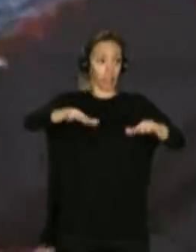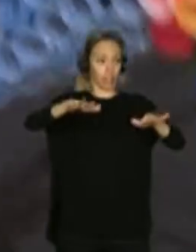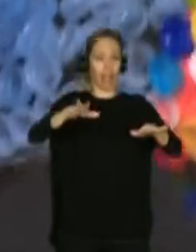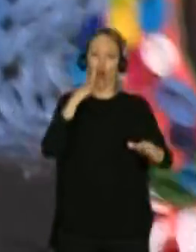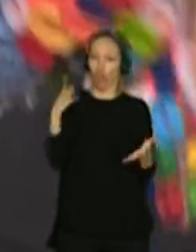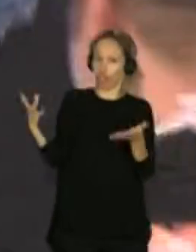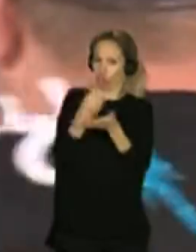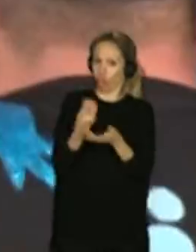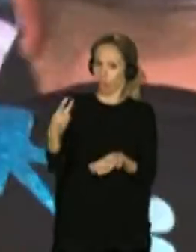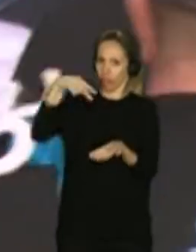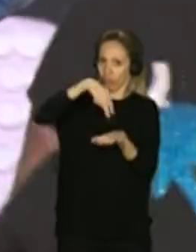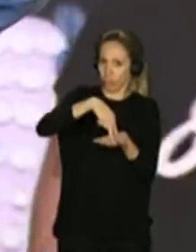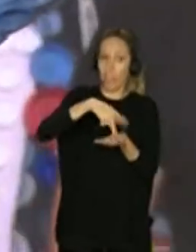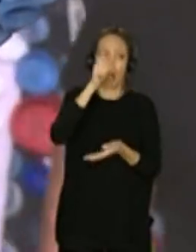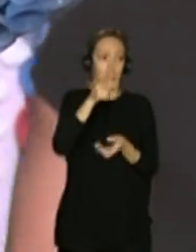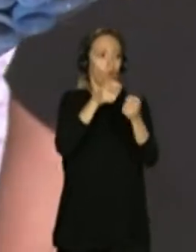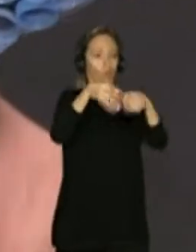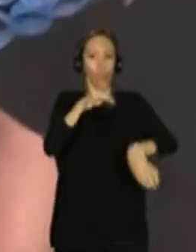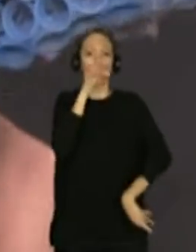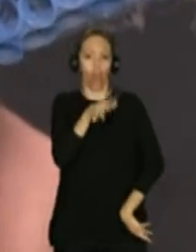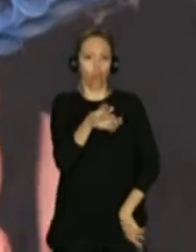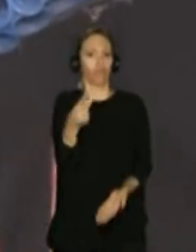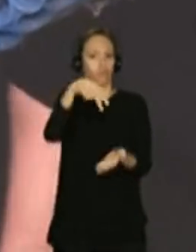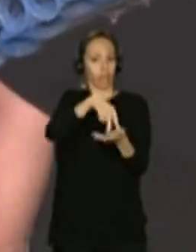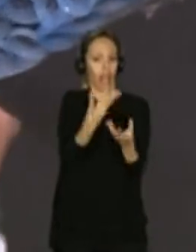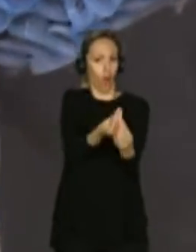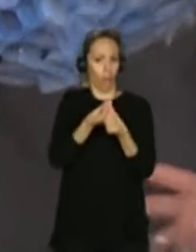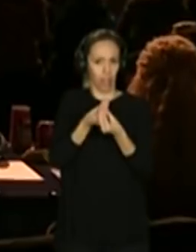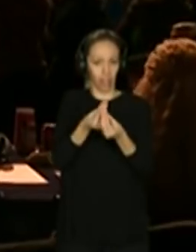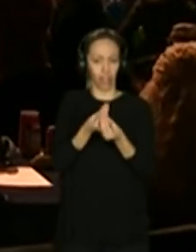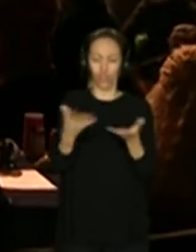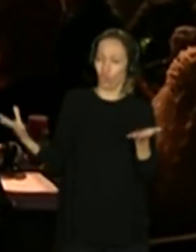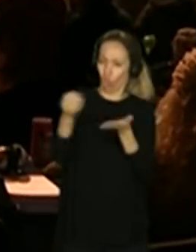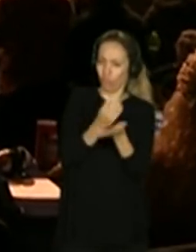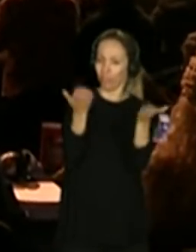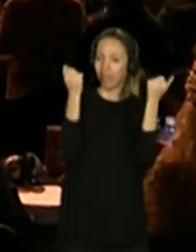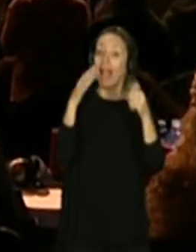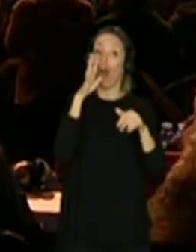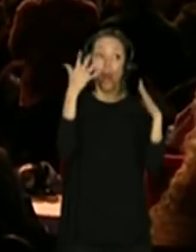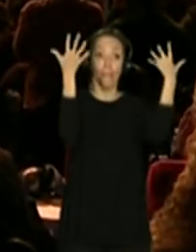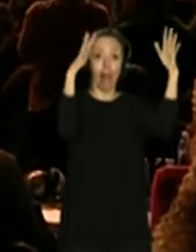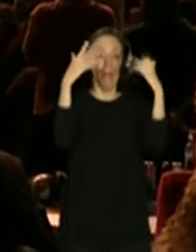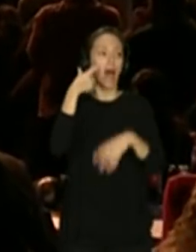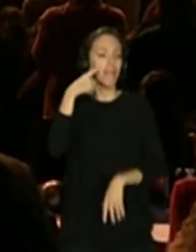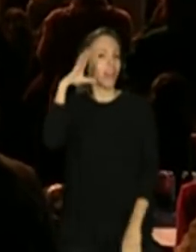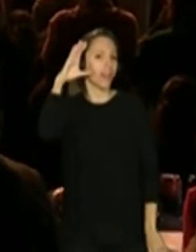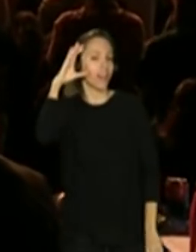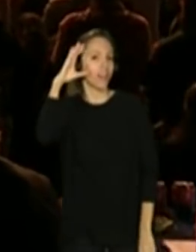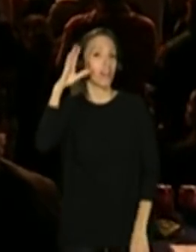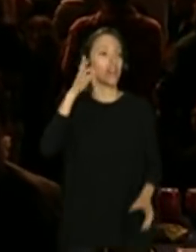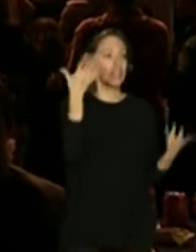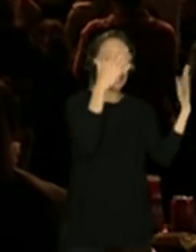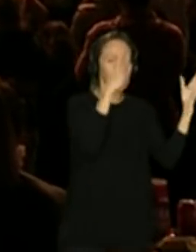todos. El jurado, si quiere, se puede levantar y acompañarnos también. Vamos todos. Vamos a empezar con esa palma, a ver cómo se escucha en Gran Canaria.